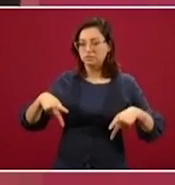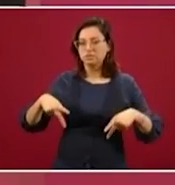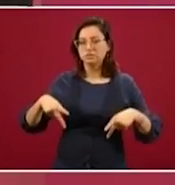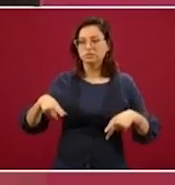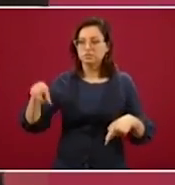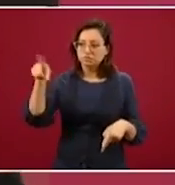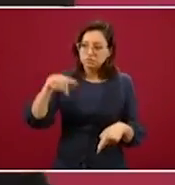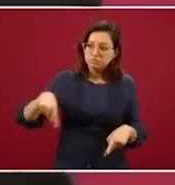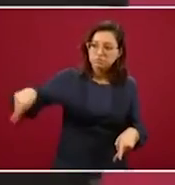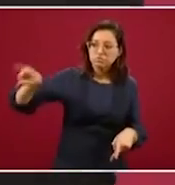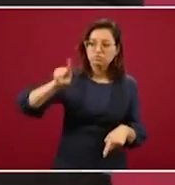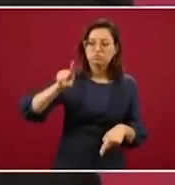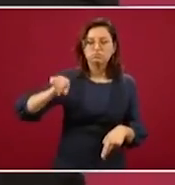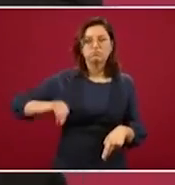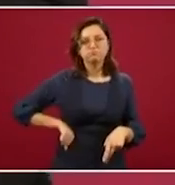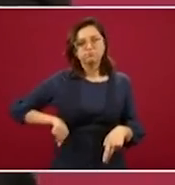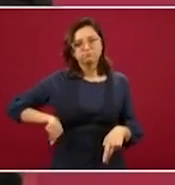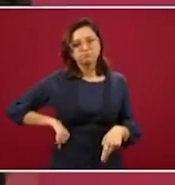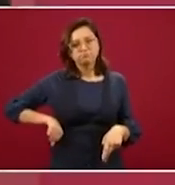que